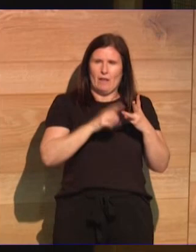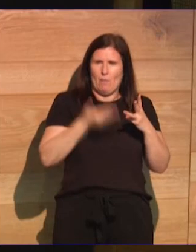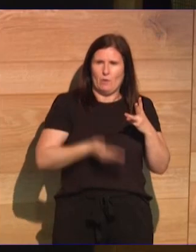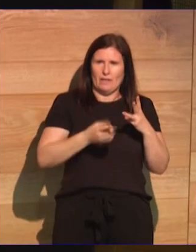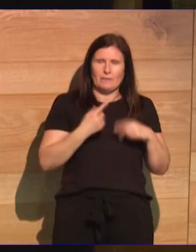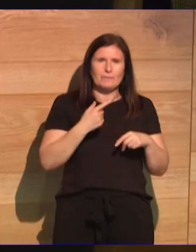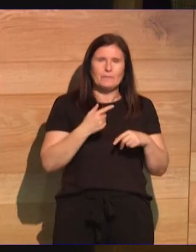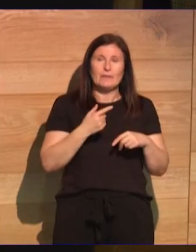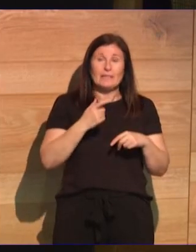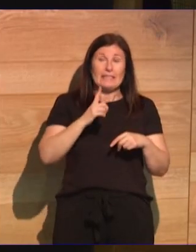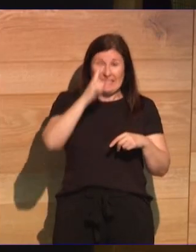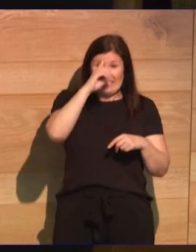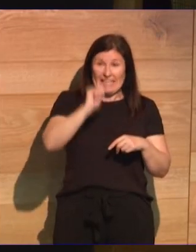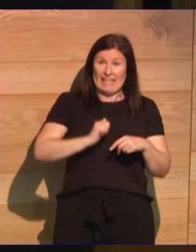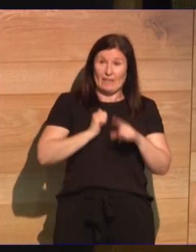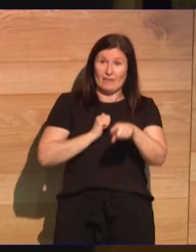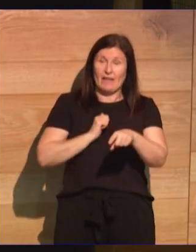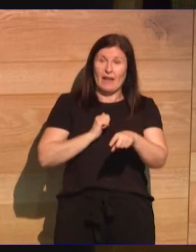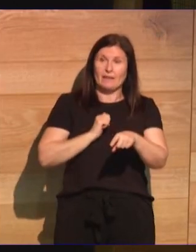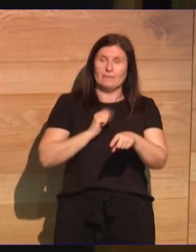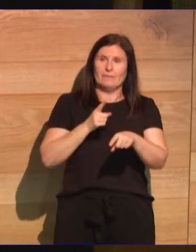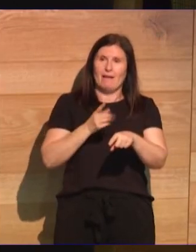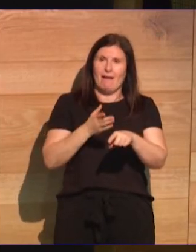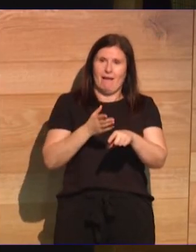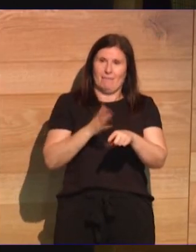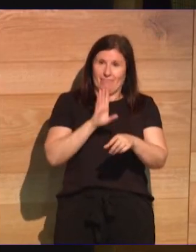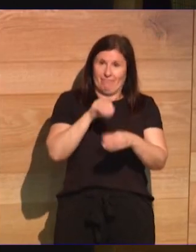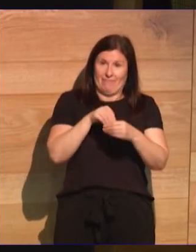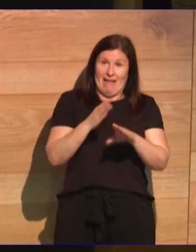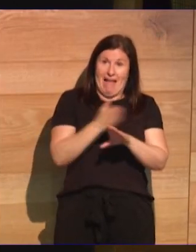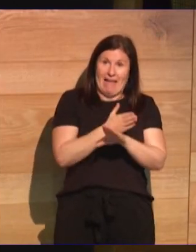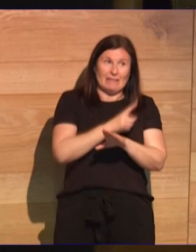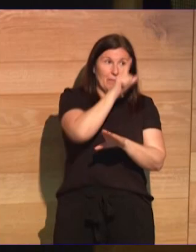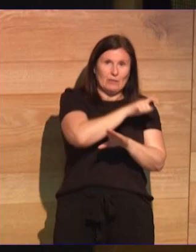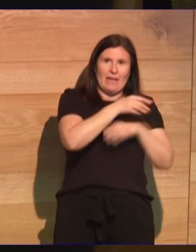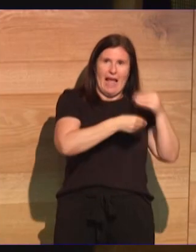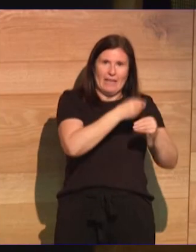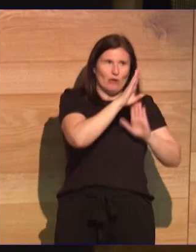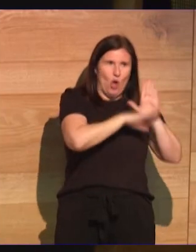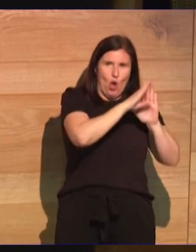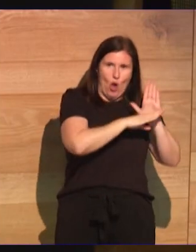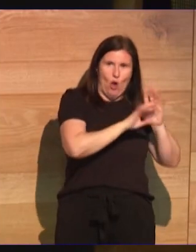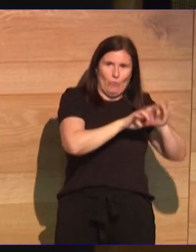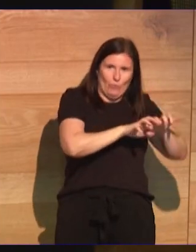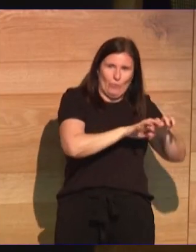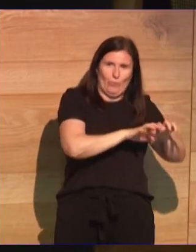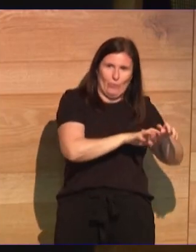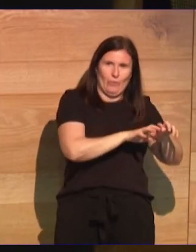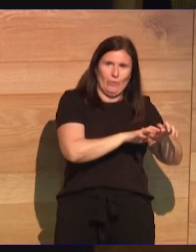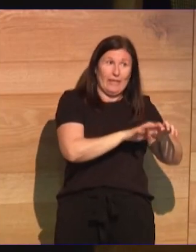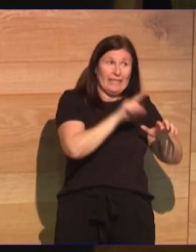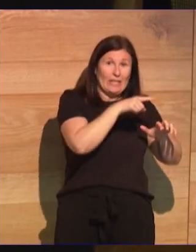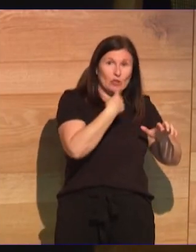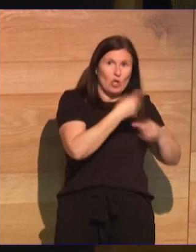detrás de la inteligencia artificial. Y los programadores le dicen lo que puede decir y lo que no puede decir. Y nunca